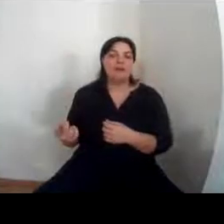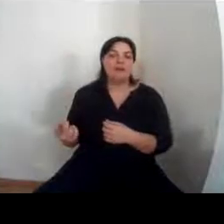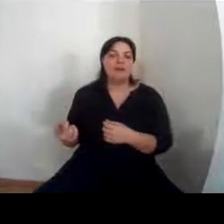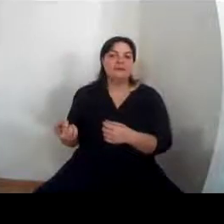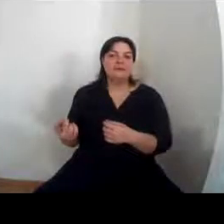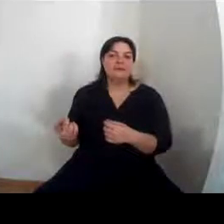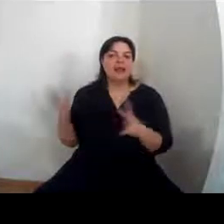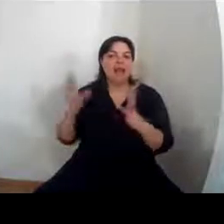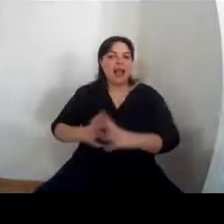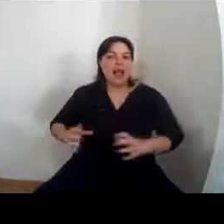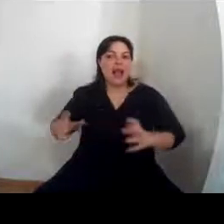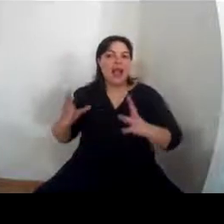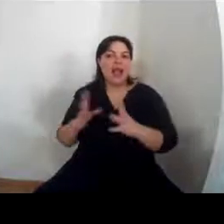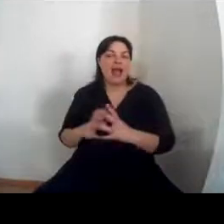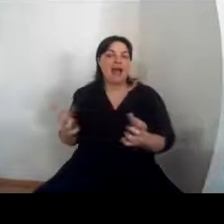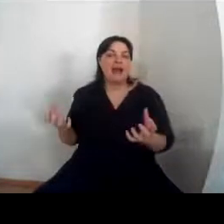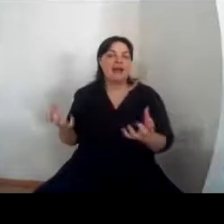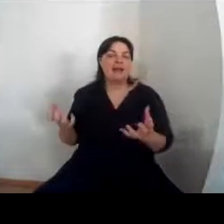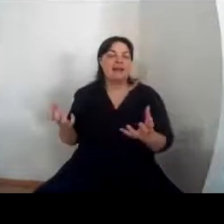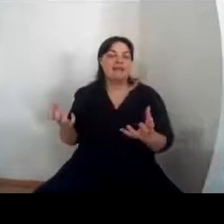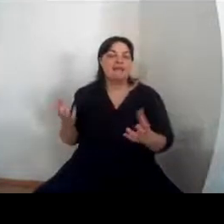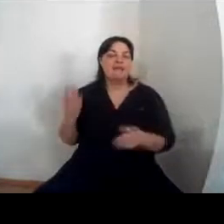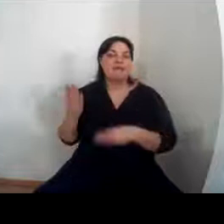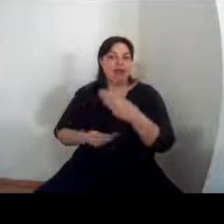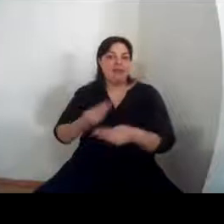con muchísimas ganas de poder aportar, ¿no?